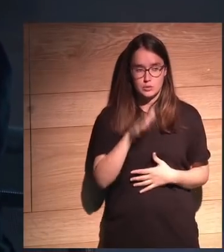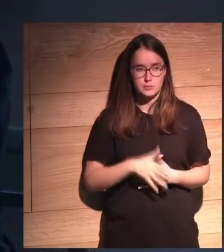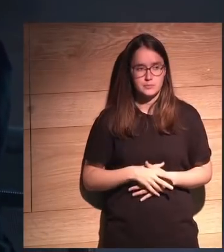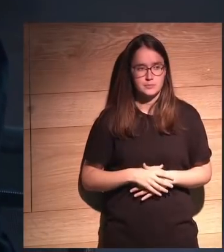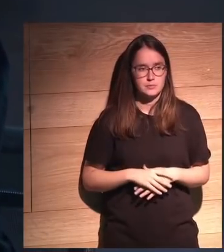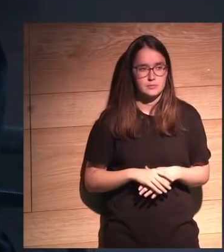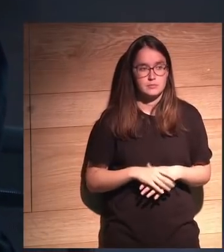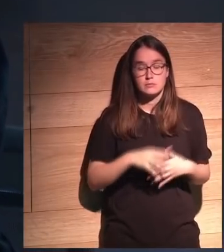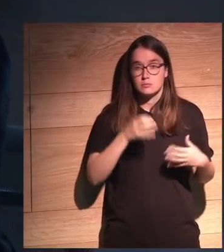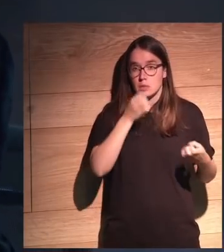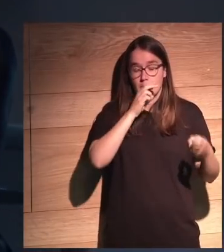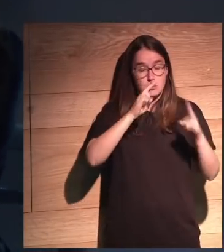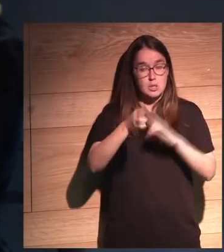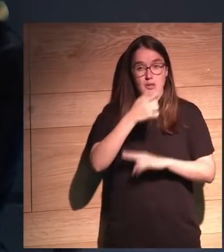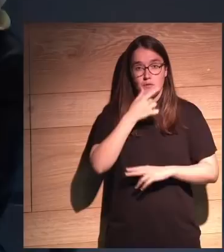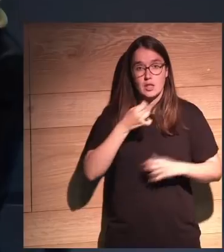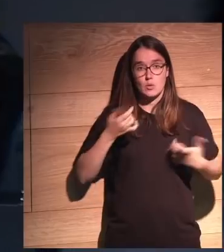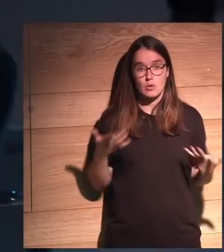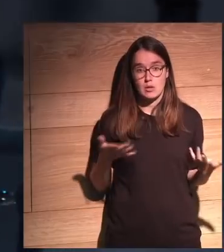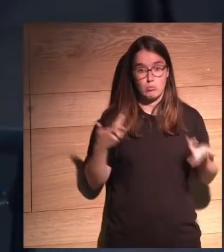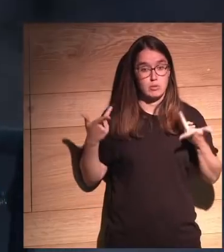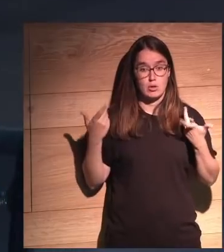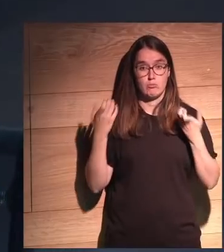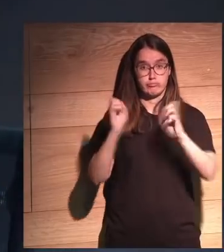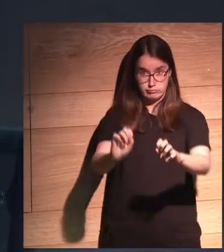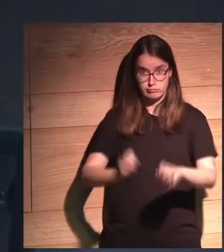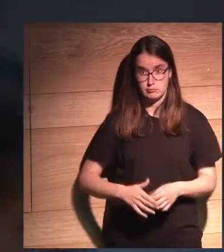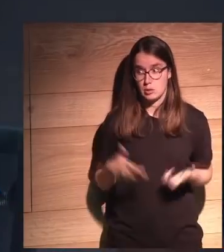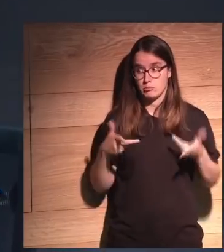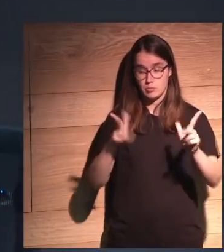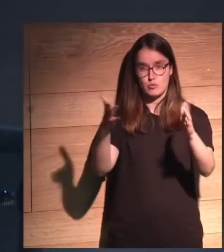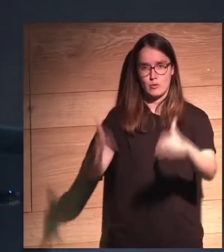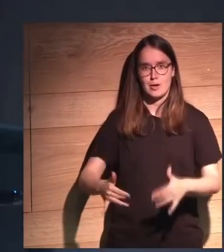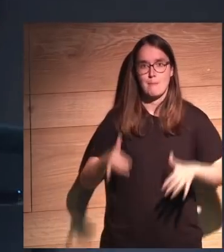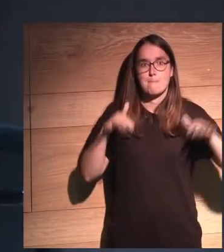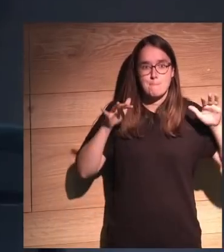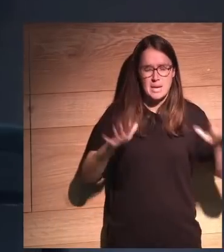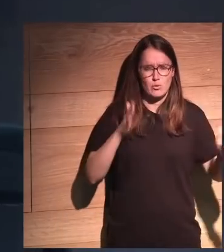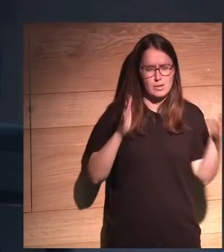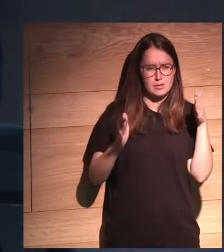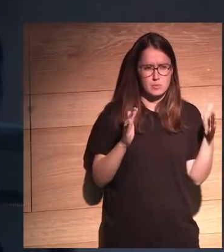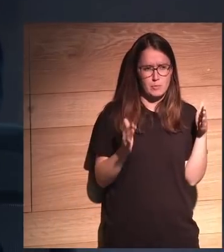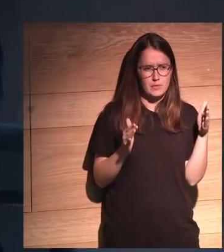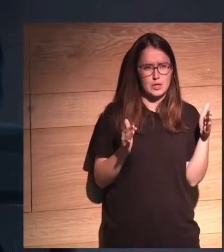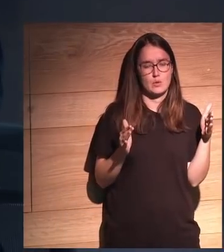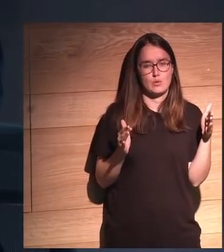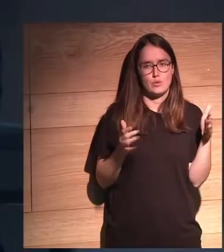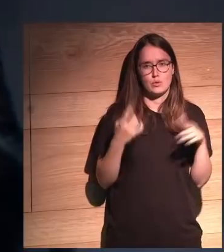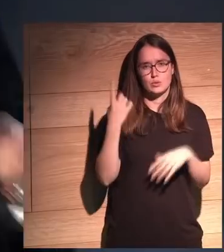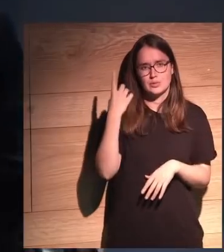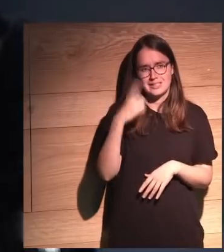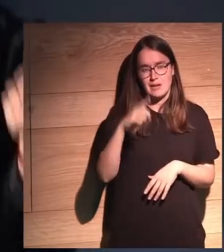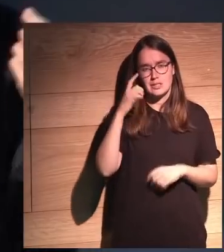¿no? Bueno, la respuesta fácil era porque no las dejaron. Pero en ese momento, tú lo sabes,